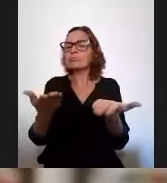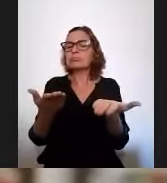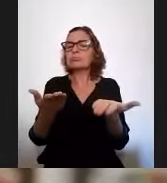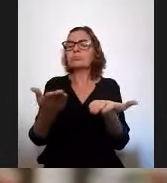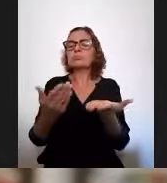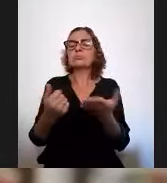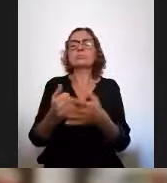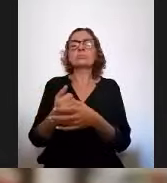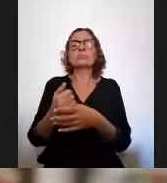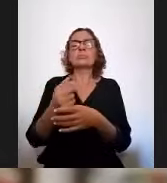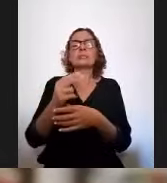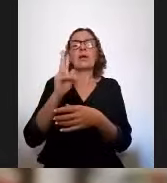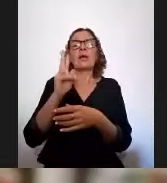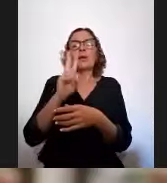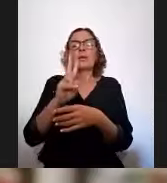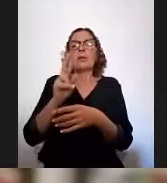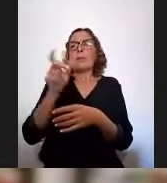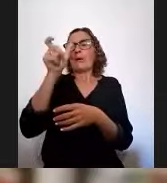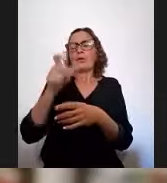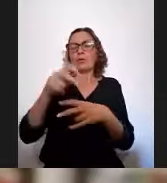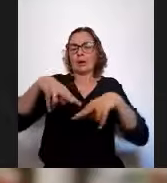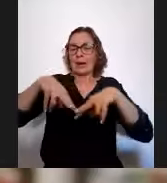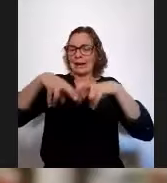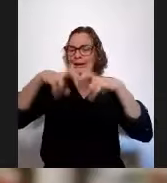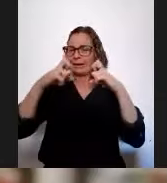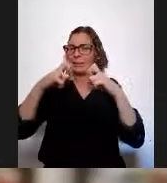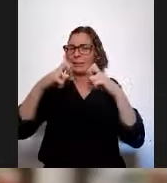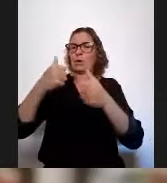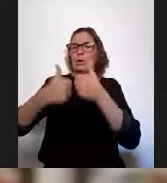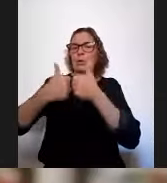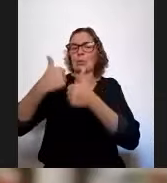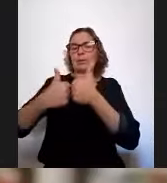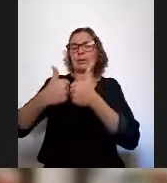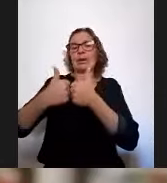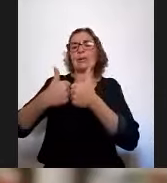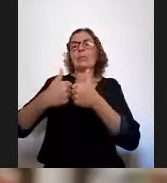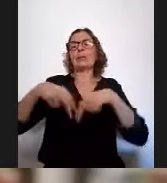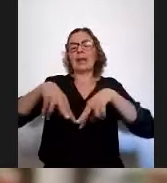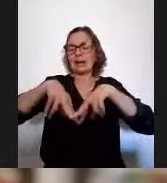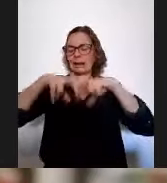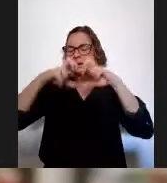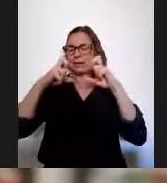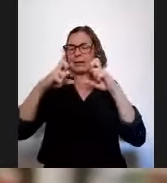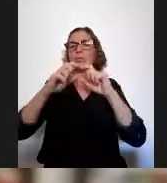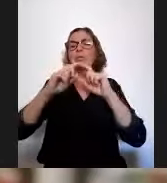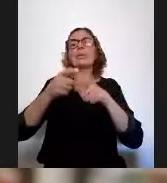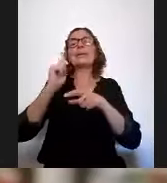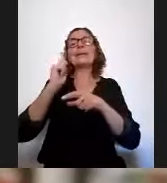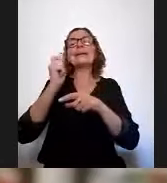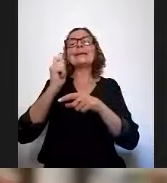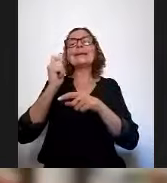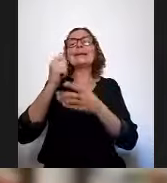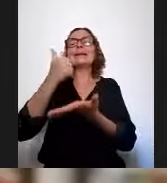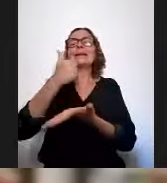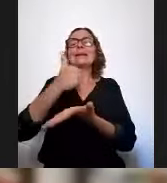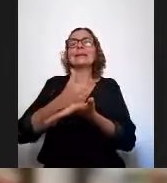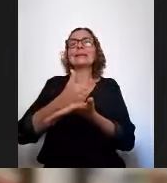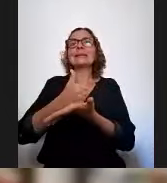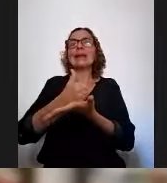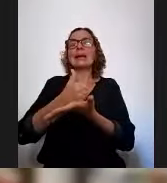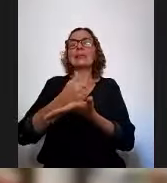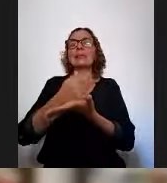Vimos clientes, analicemos la competencia. Analicemos quiénes están en esta vertical.